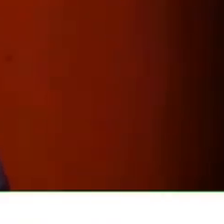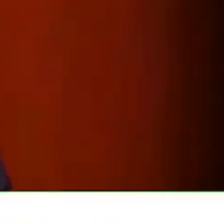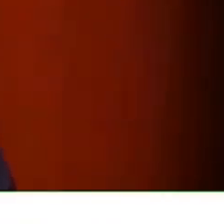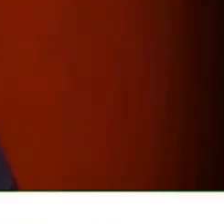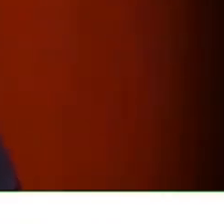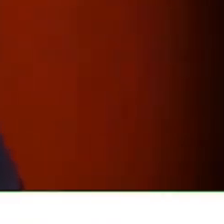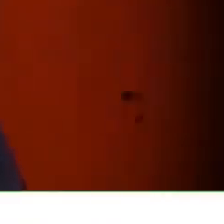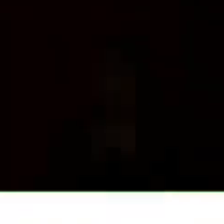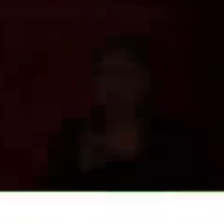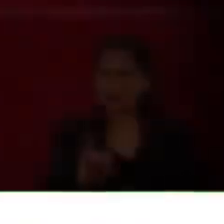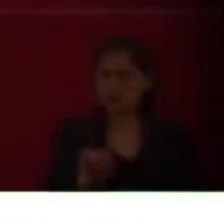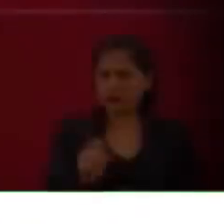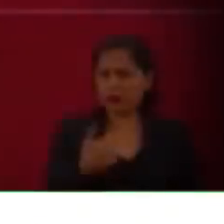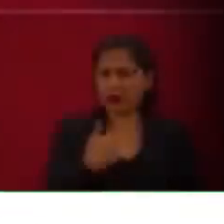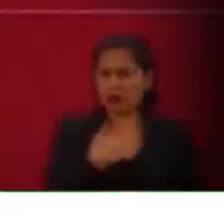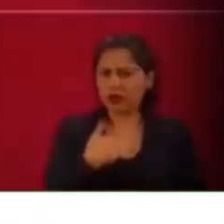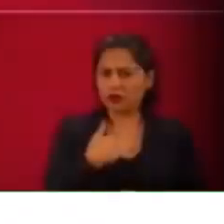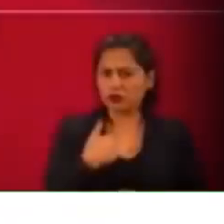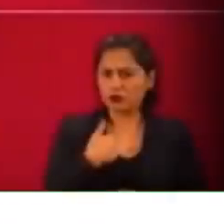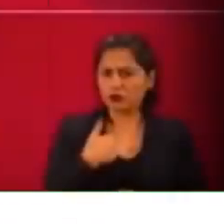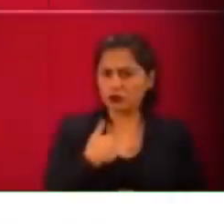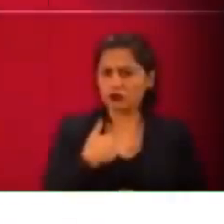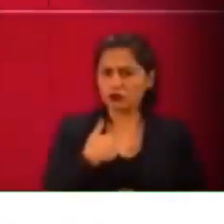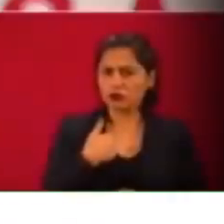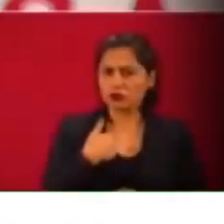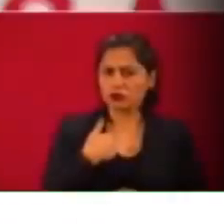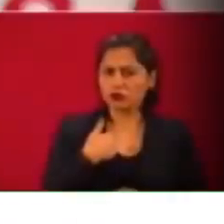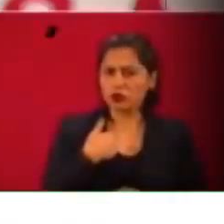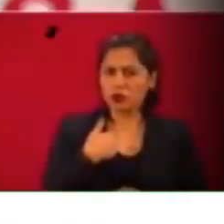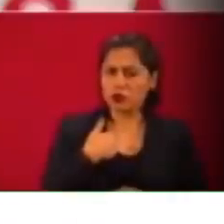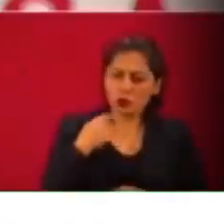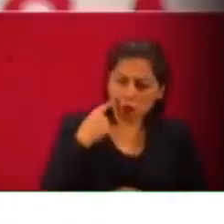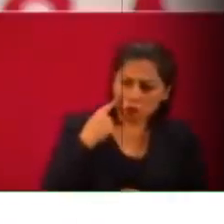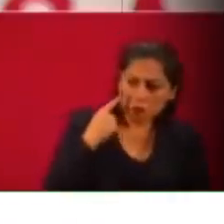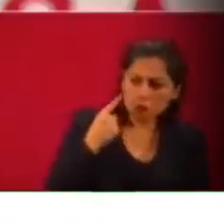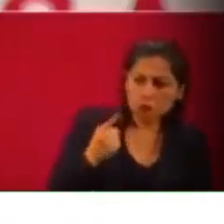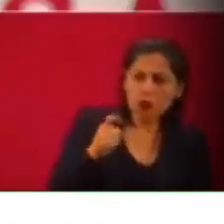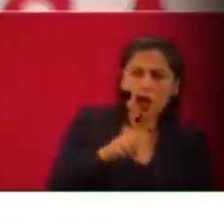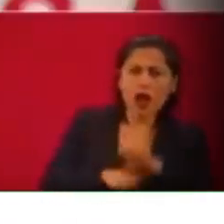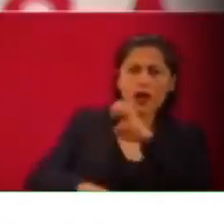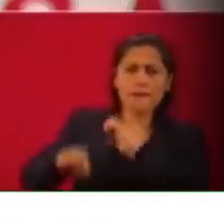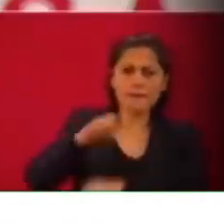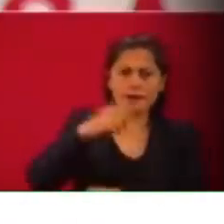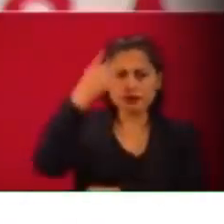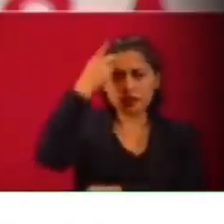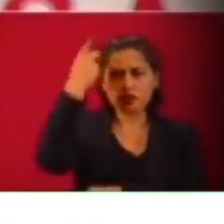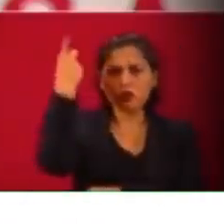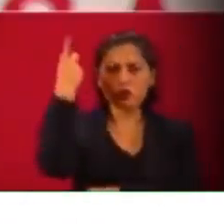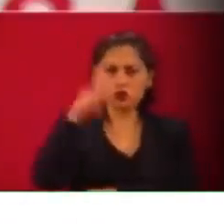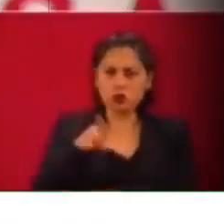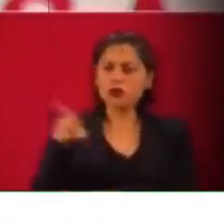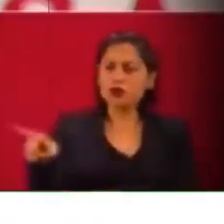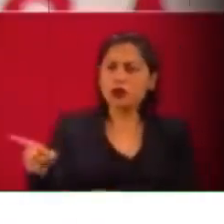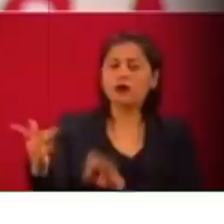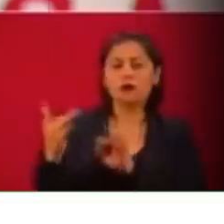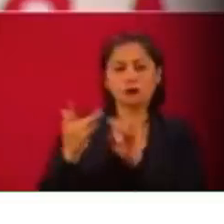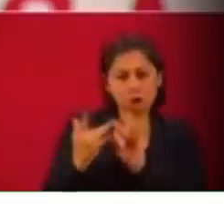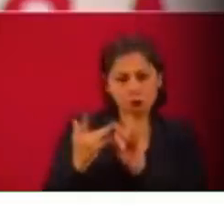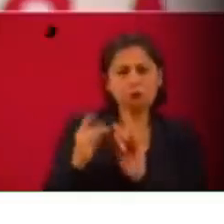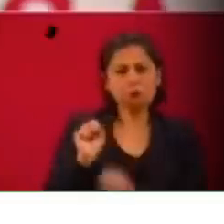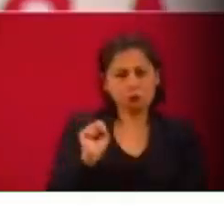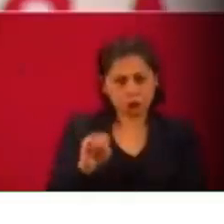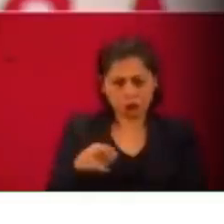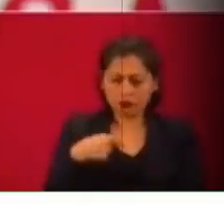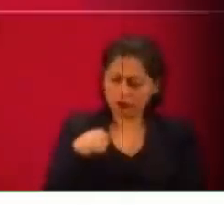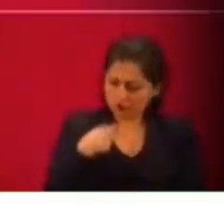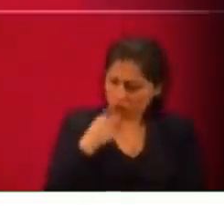Esta fue fulminante. Al ordenar emitir una orden de captura a este empresario e incluso advertía que mandaría a investigar al juez